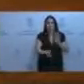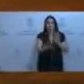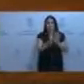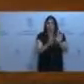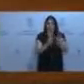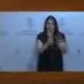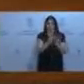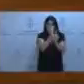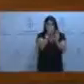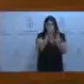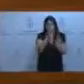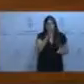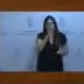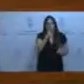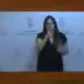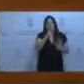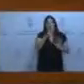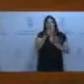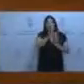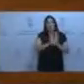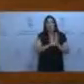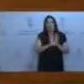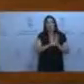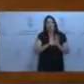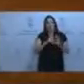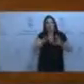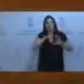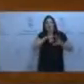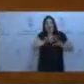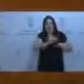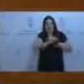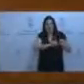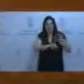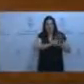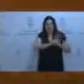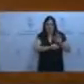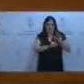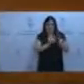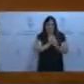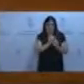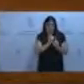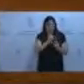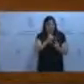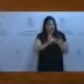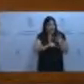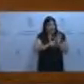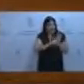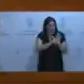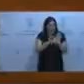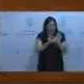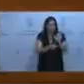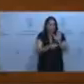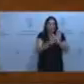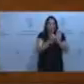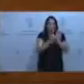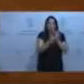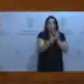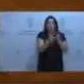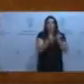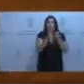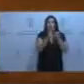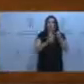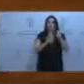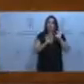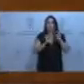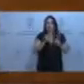por infringir el principio de reserva de ley. Señorías, en esta ley debe incluirse una regulación singular y específica del